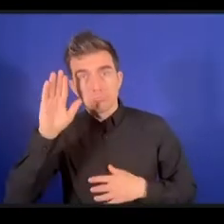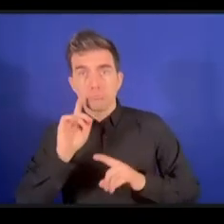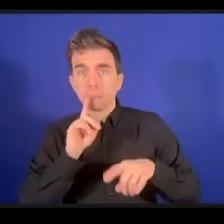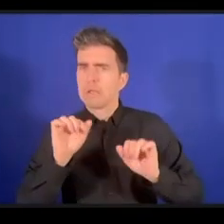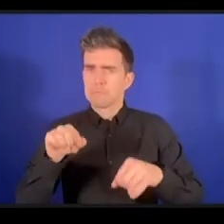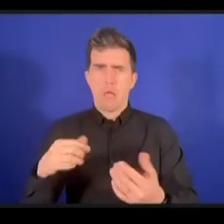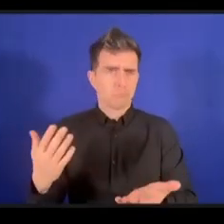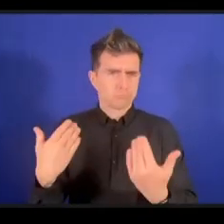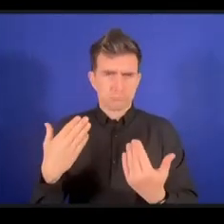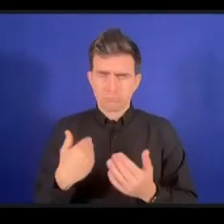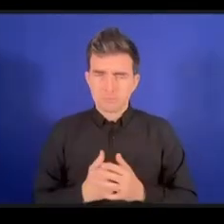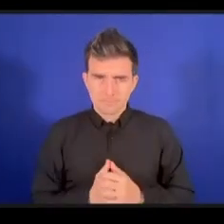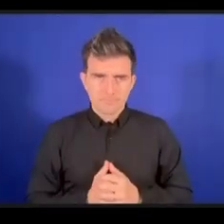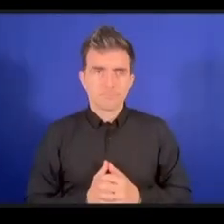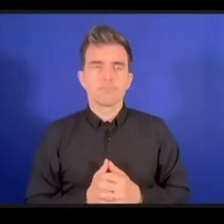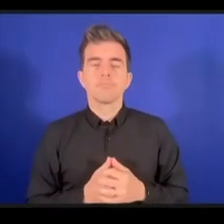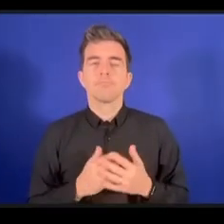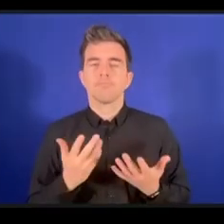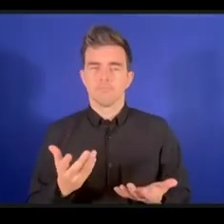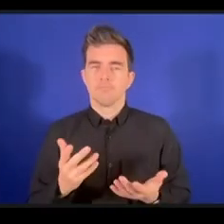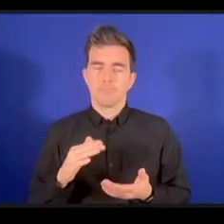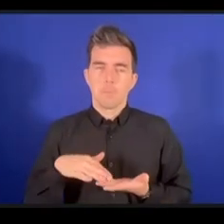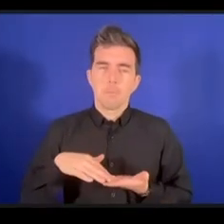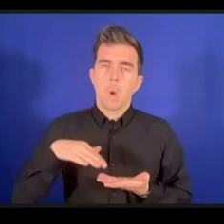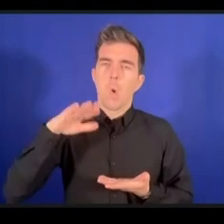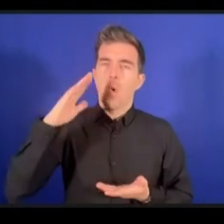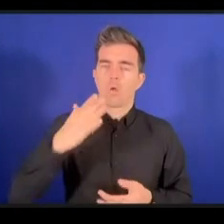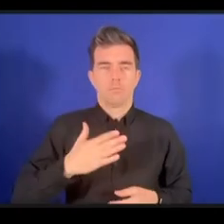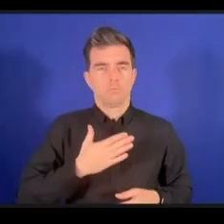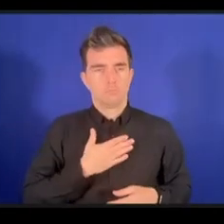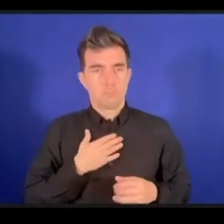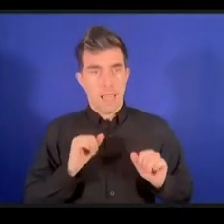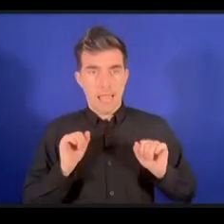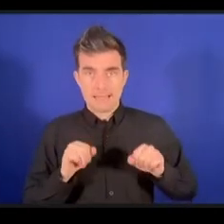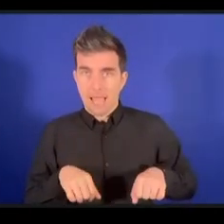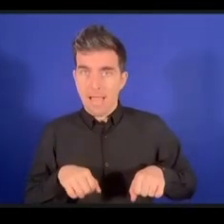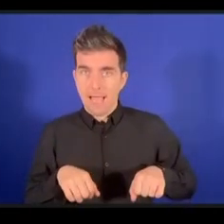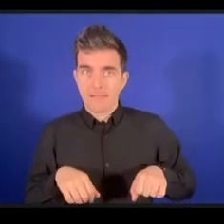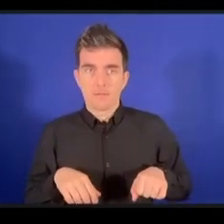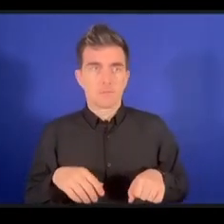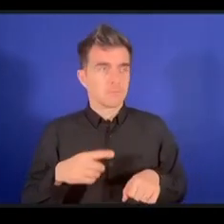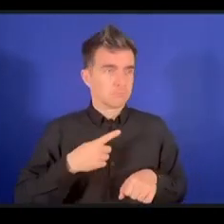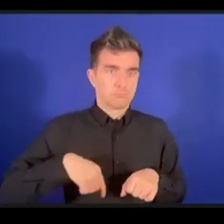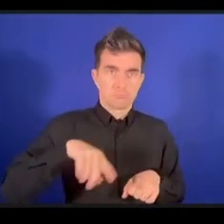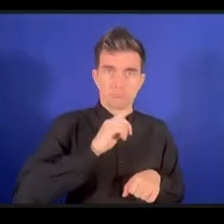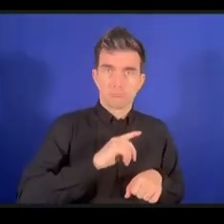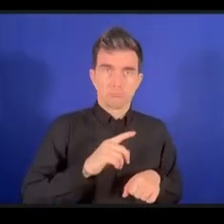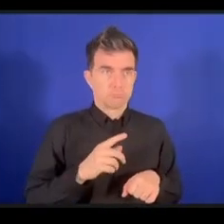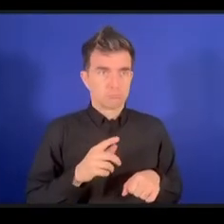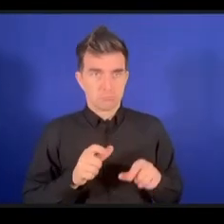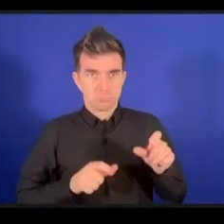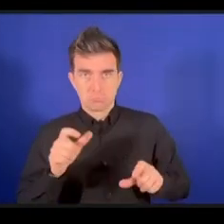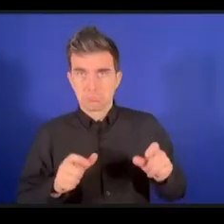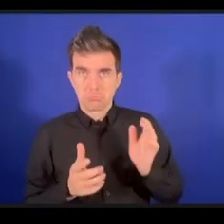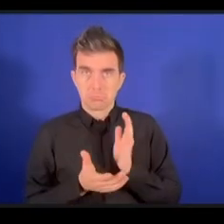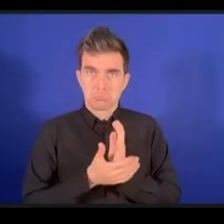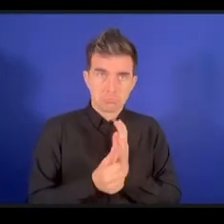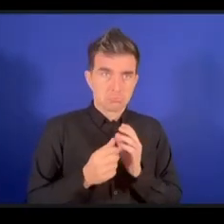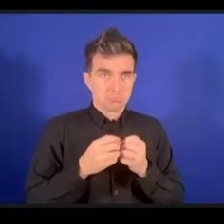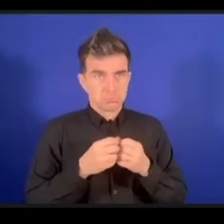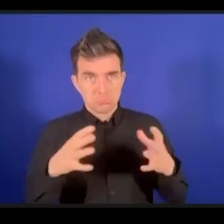aumentar nuestra capacidad y habilidad para producir interfaces accesibles para las aplicaciones en